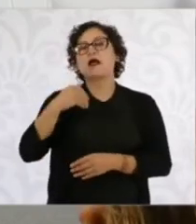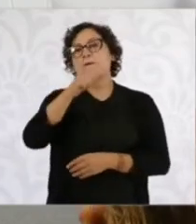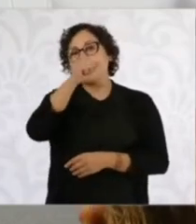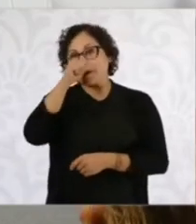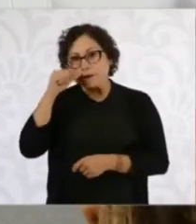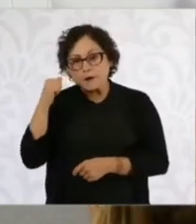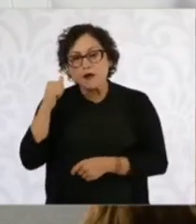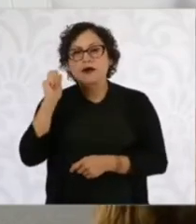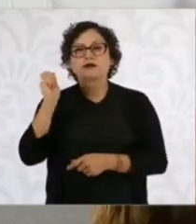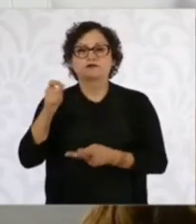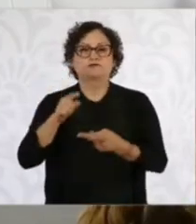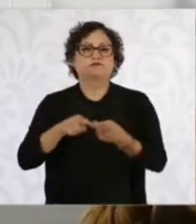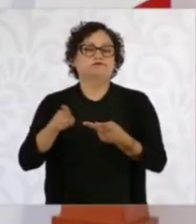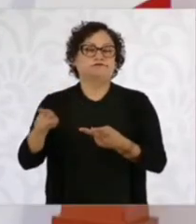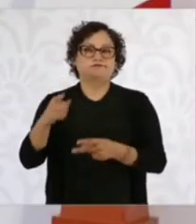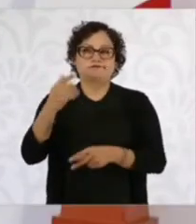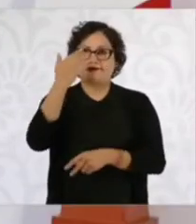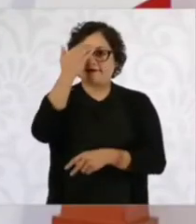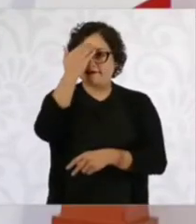que constantemente